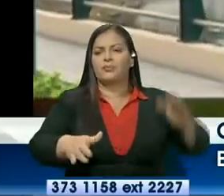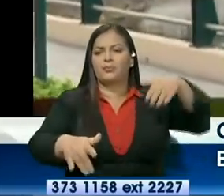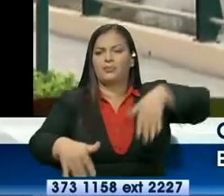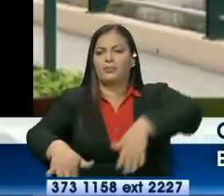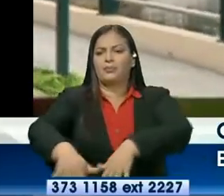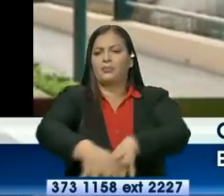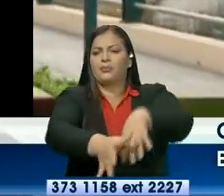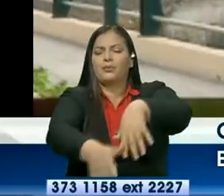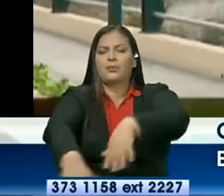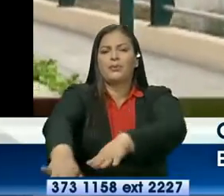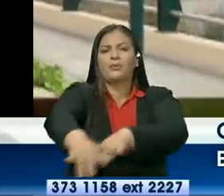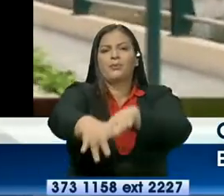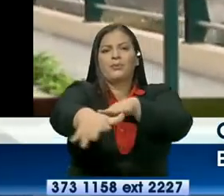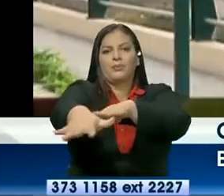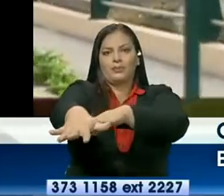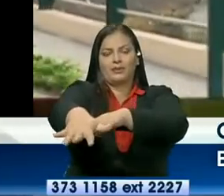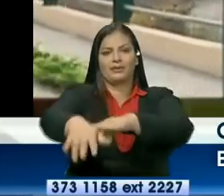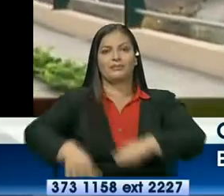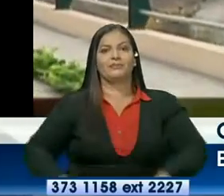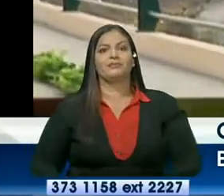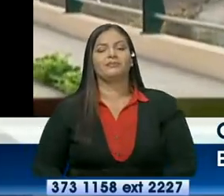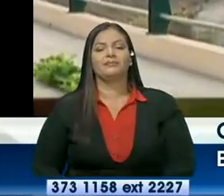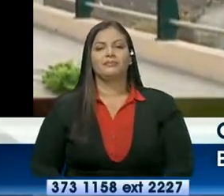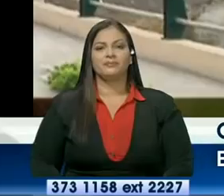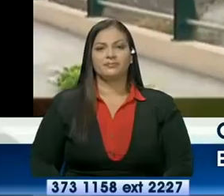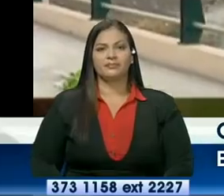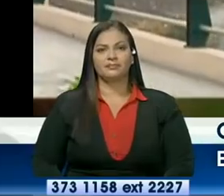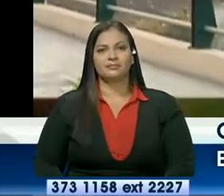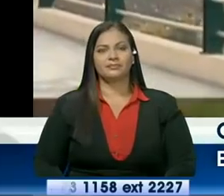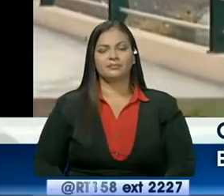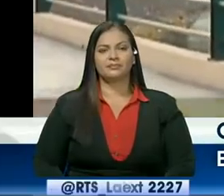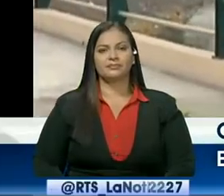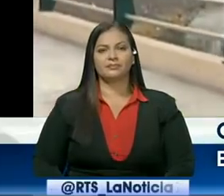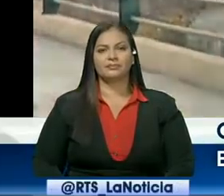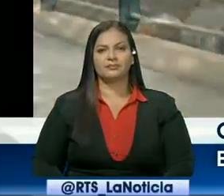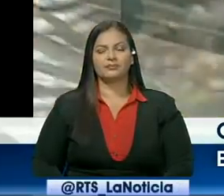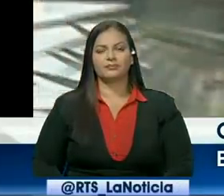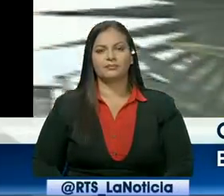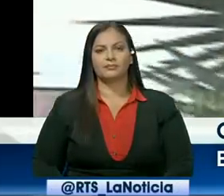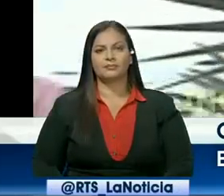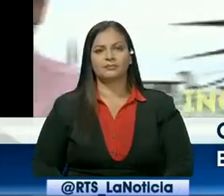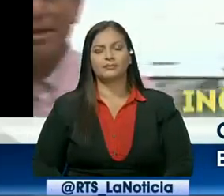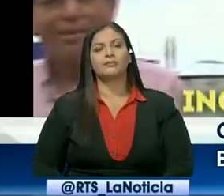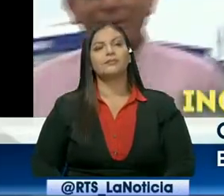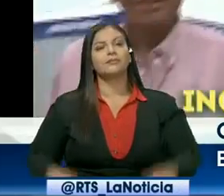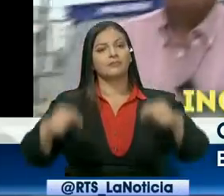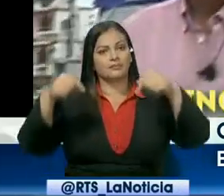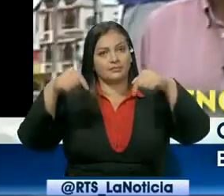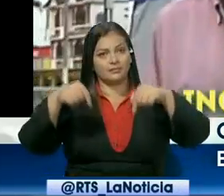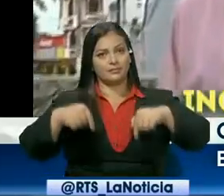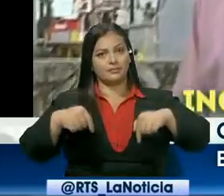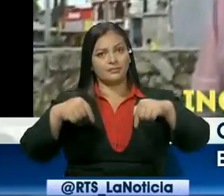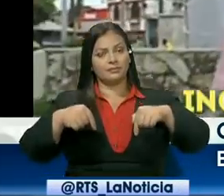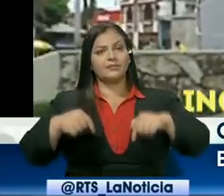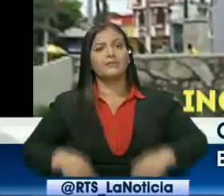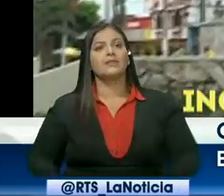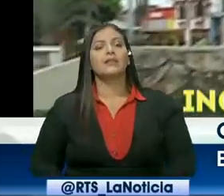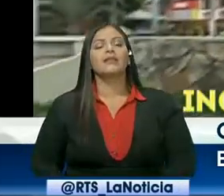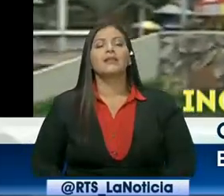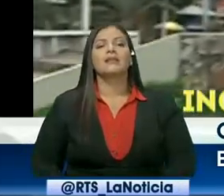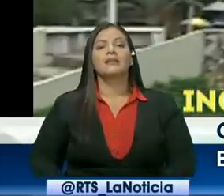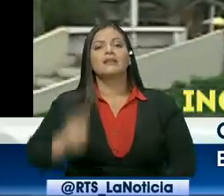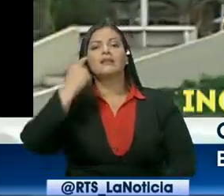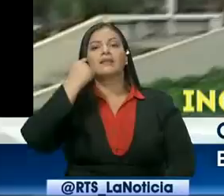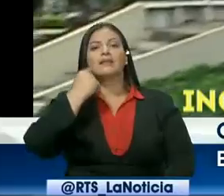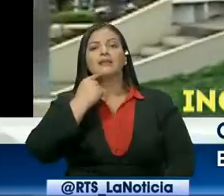que favorecen para el aumento del caudal, especialmente en invierno. El cantón Simón Bolívar, situado al sureste de la provincia del Guayas,